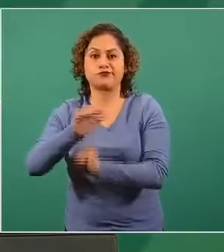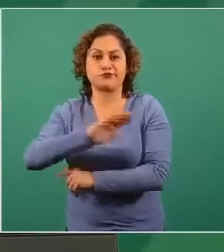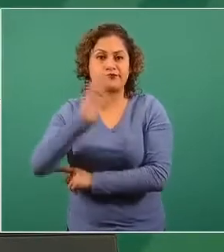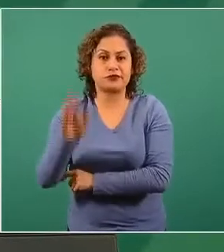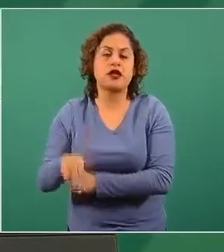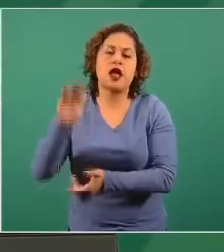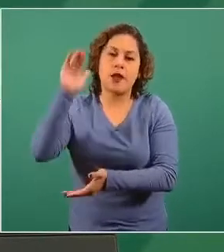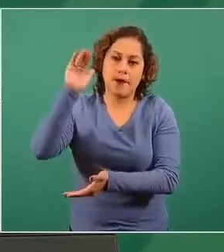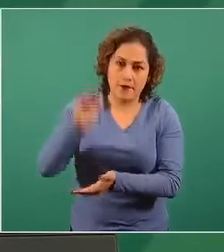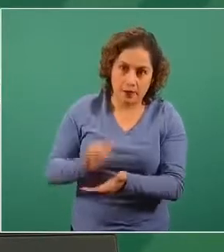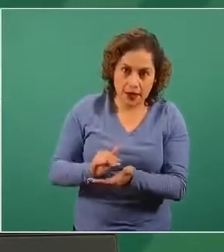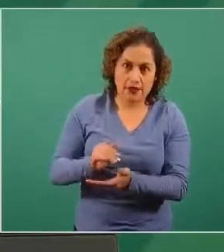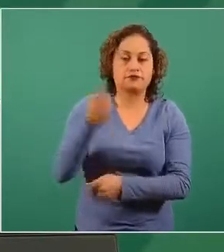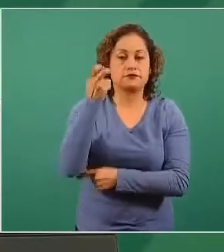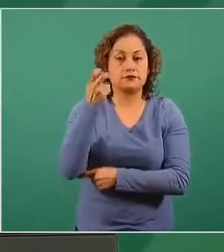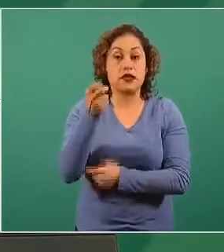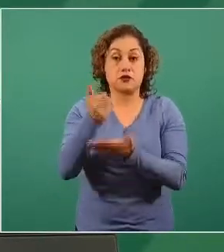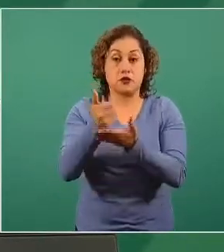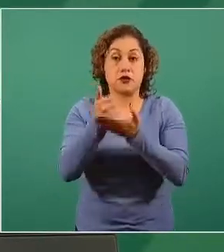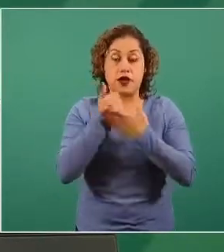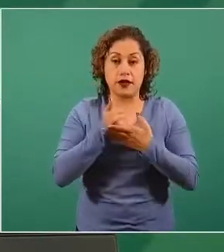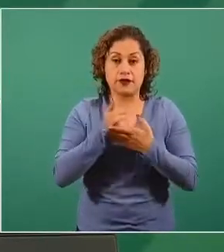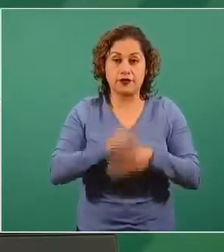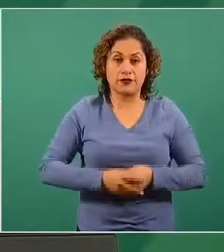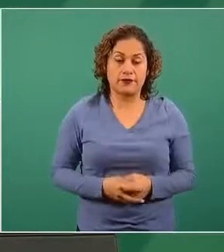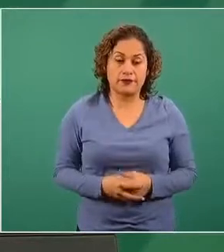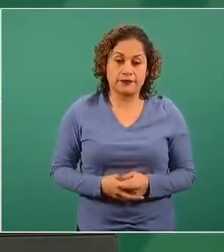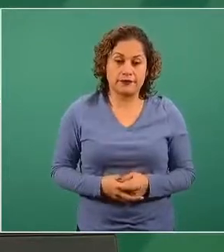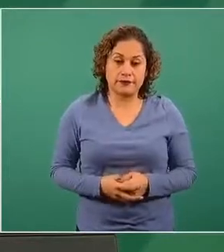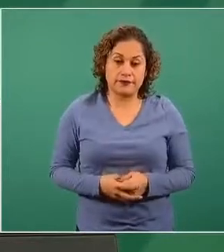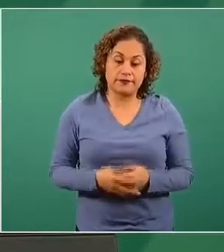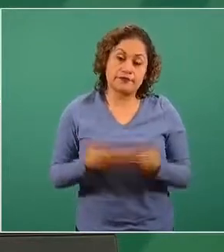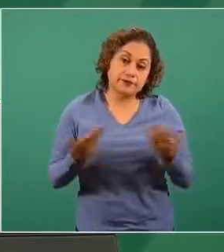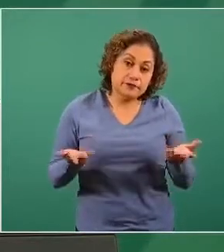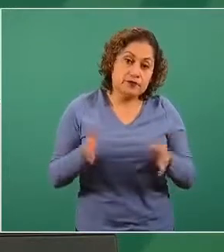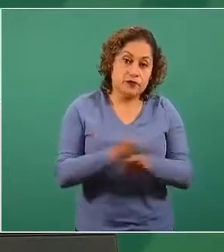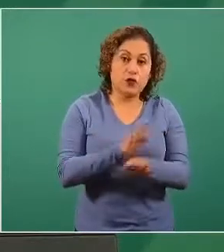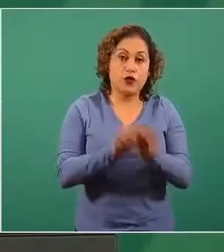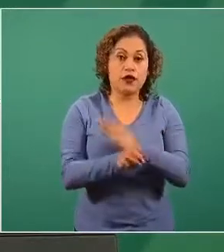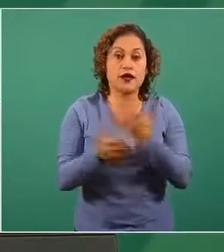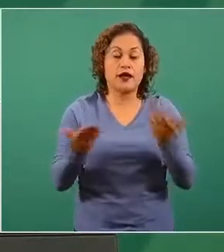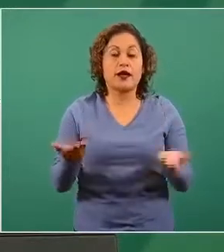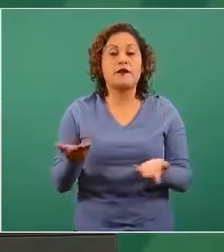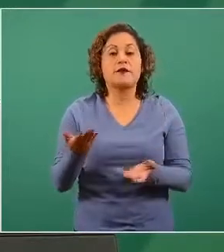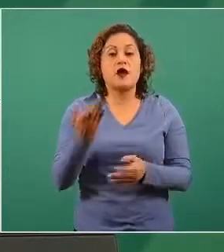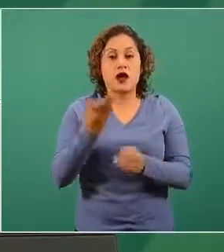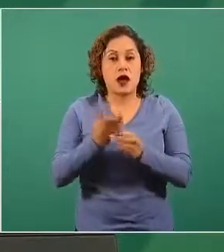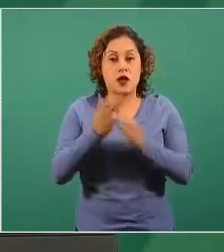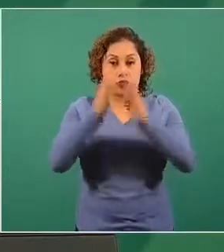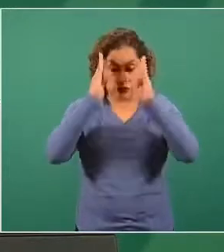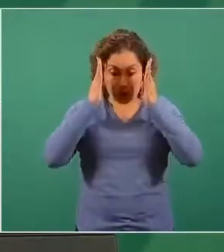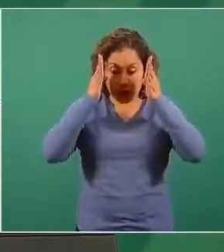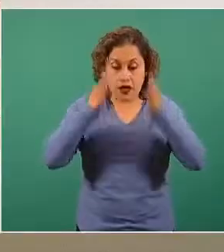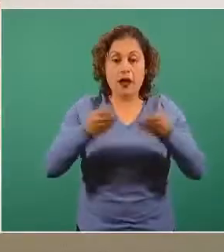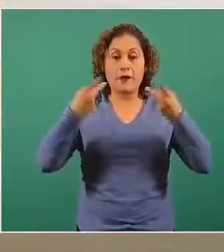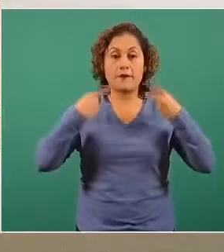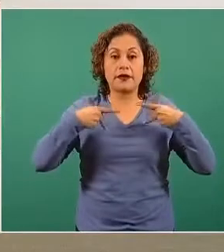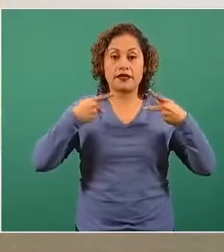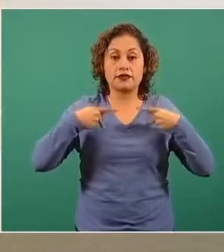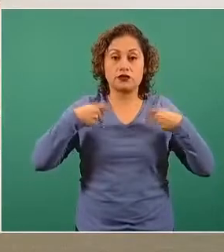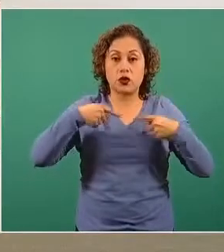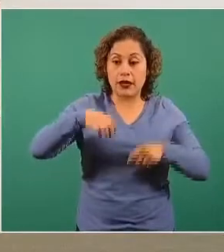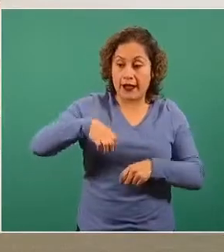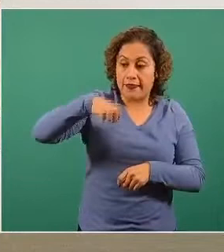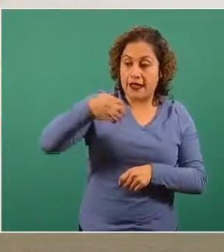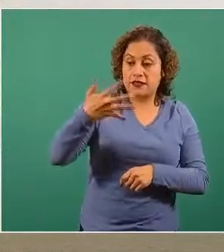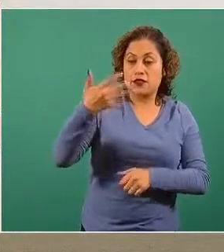reducir en esa proporción, ¿no? Si vacunamos a todas las personas de 50 años y más,